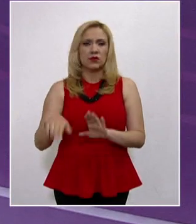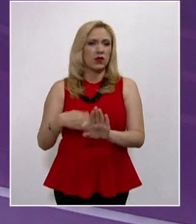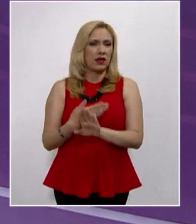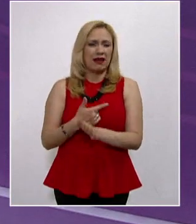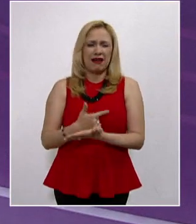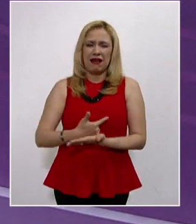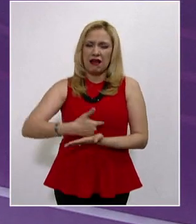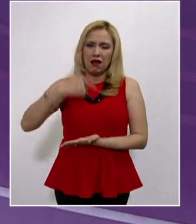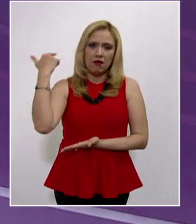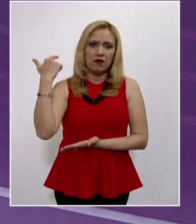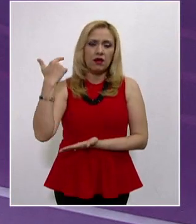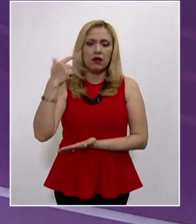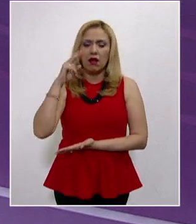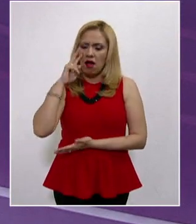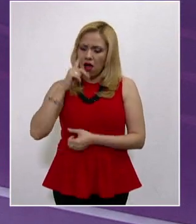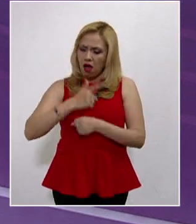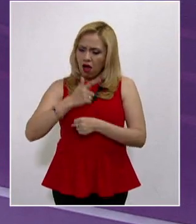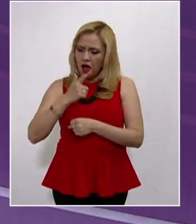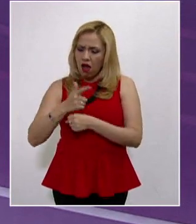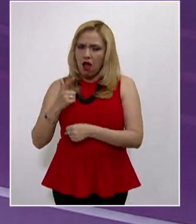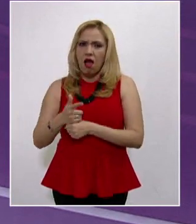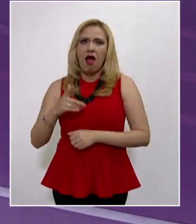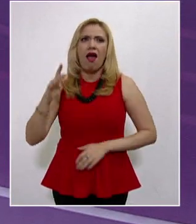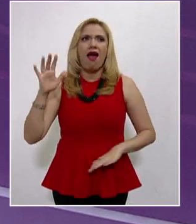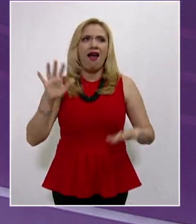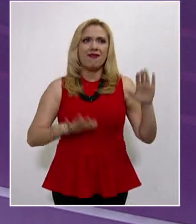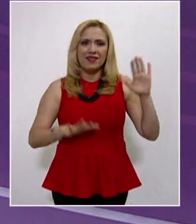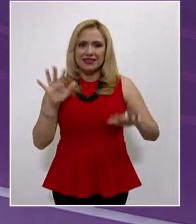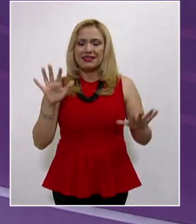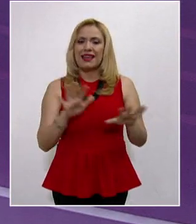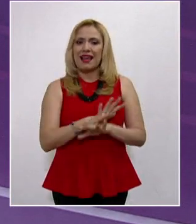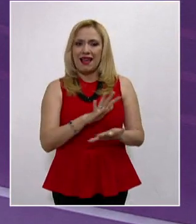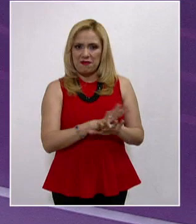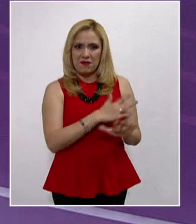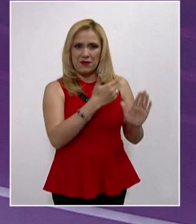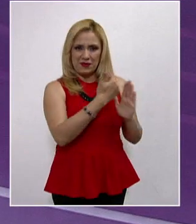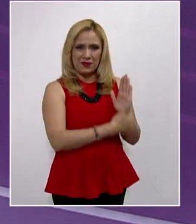violaciones graves y nos hemos dado cuenta de que a veces las reformas justo a